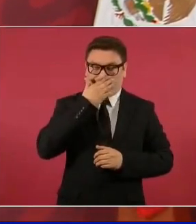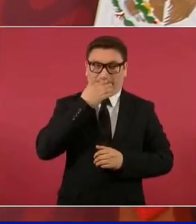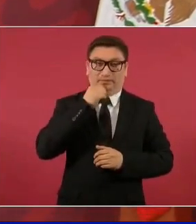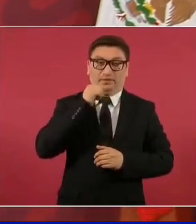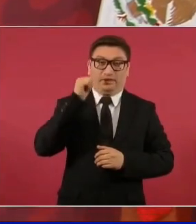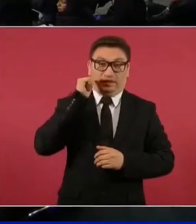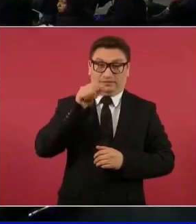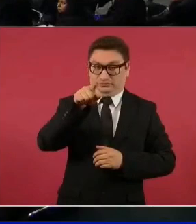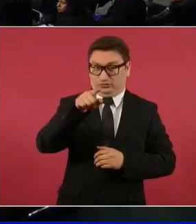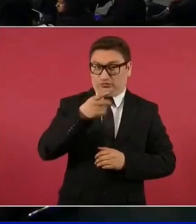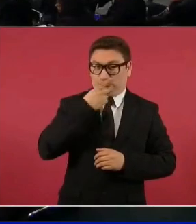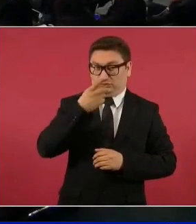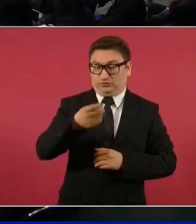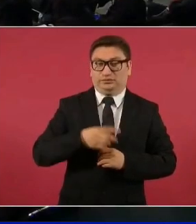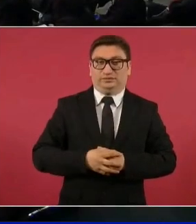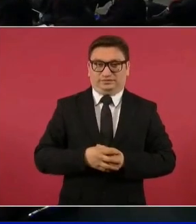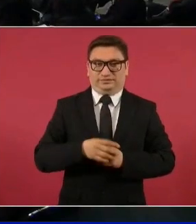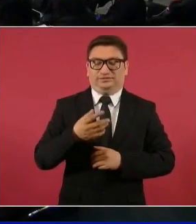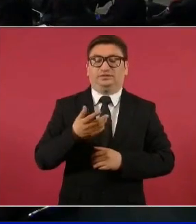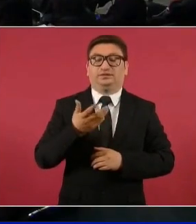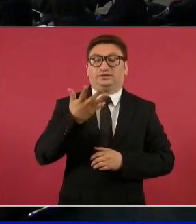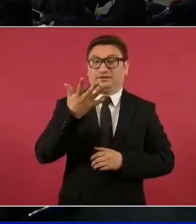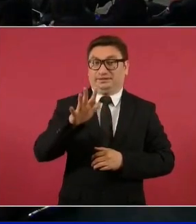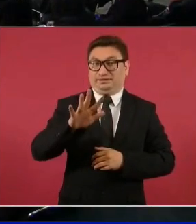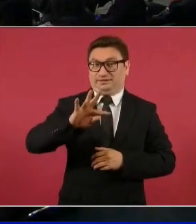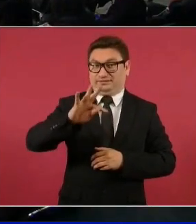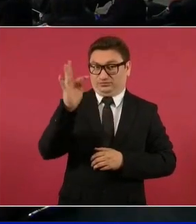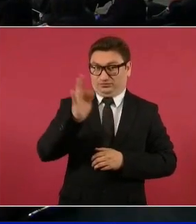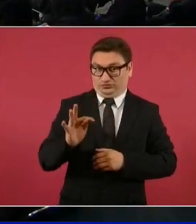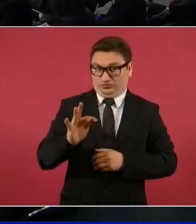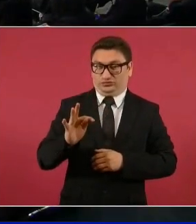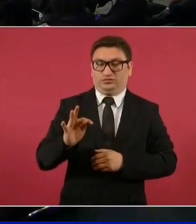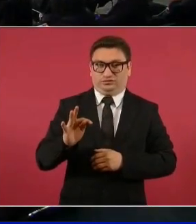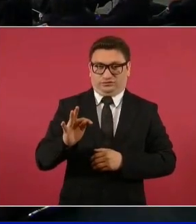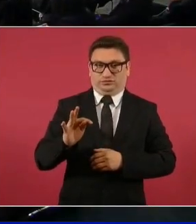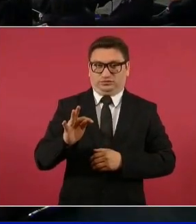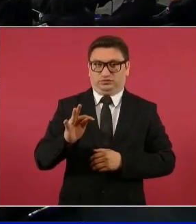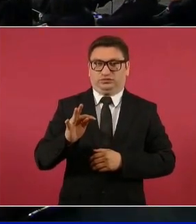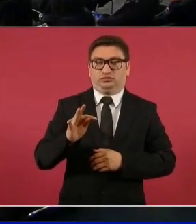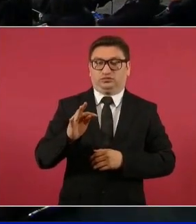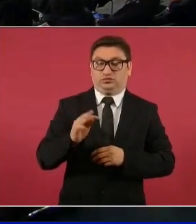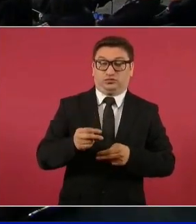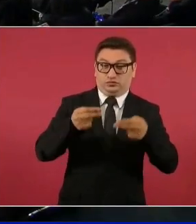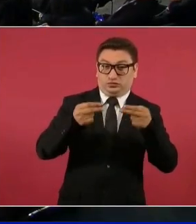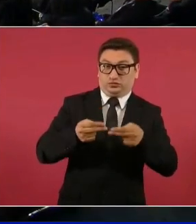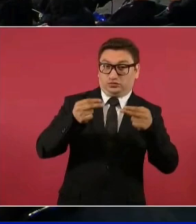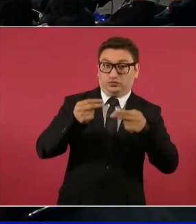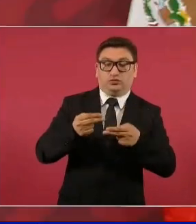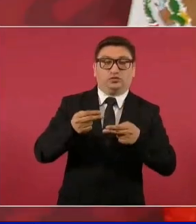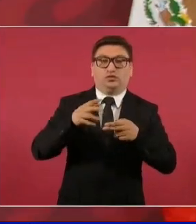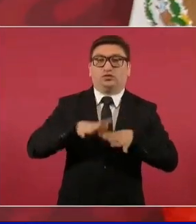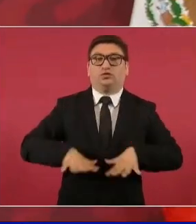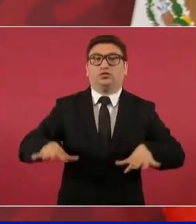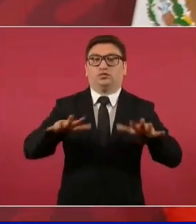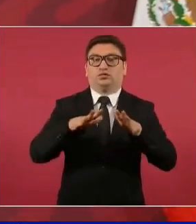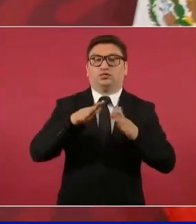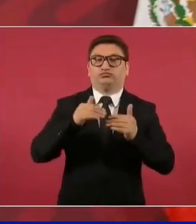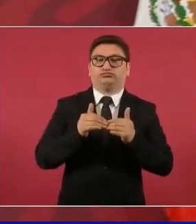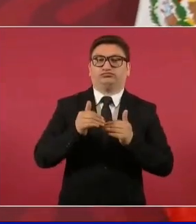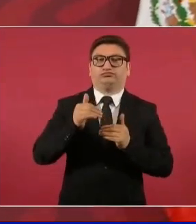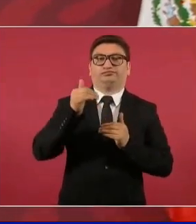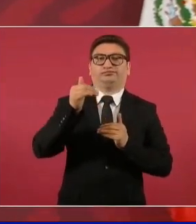ayer, del 10% de economía informal pasó al